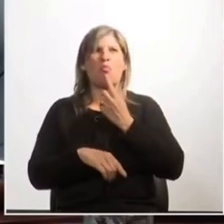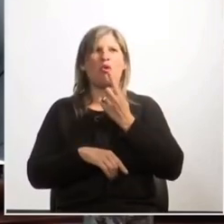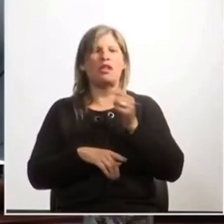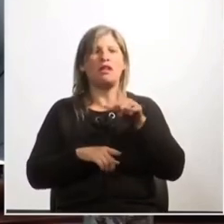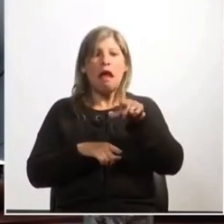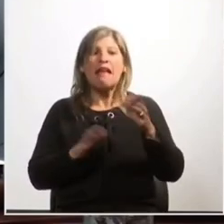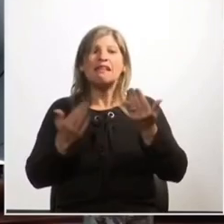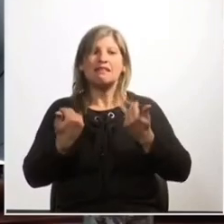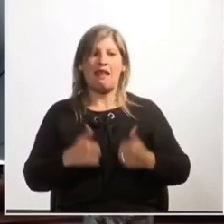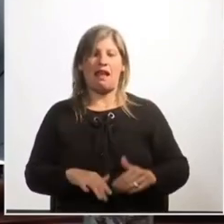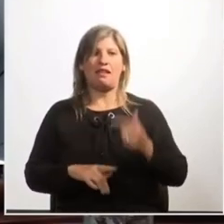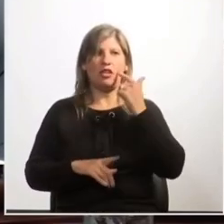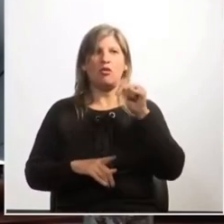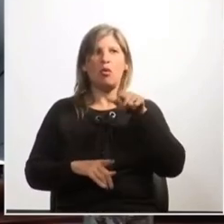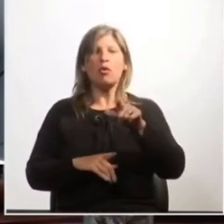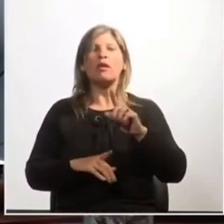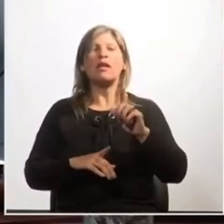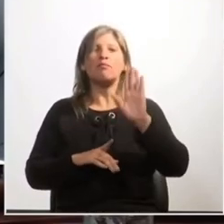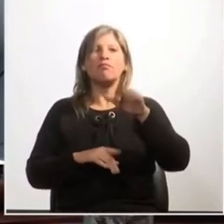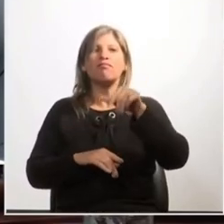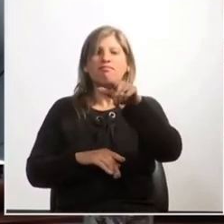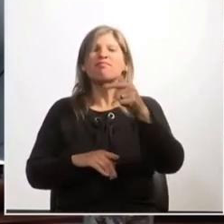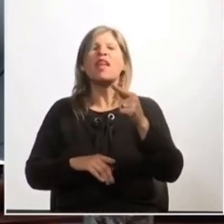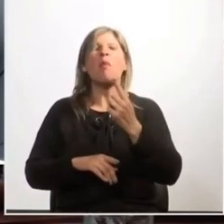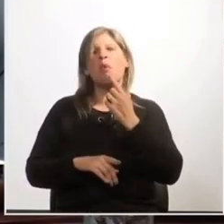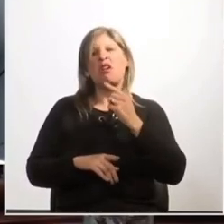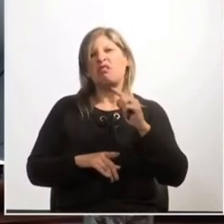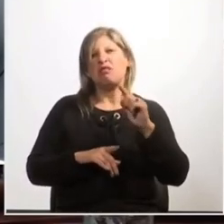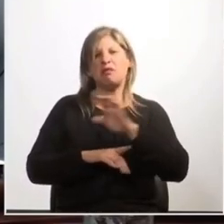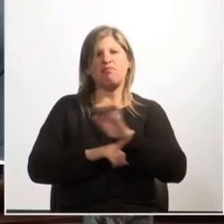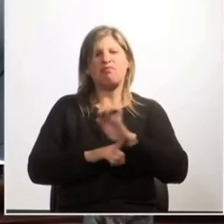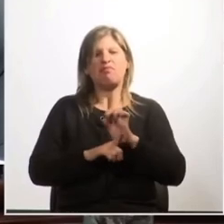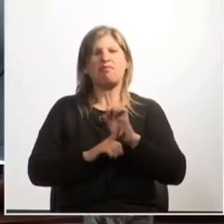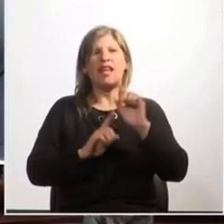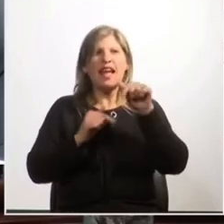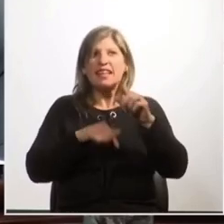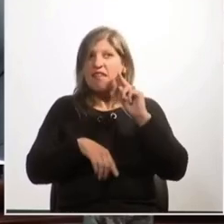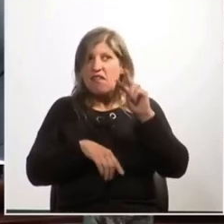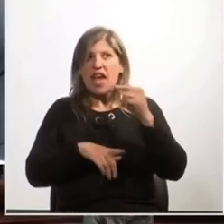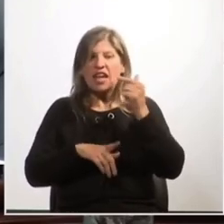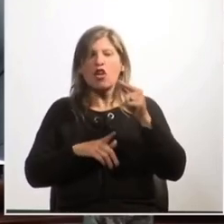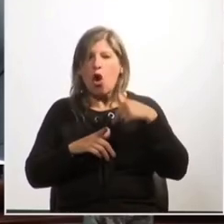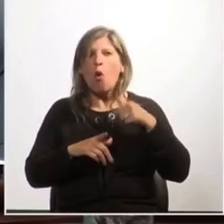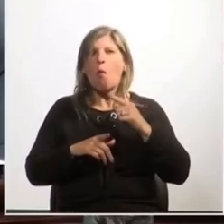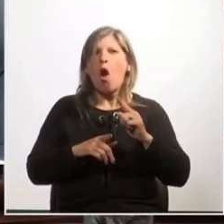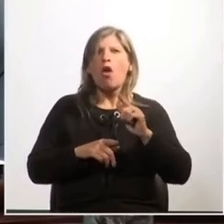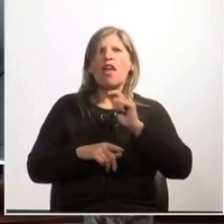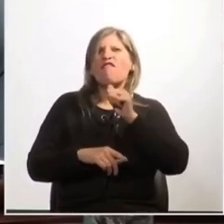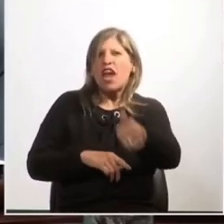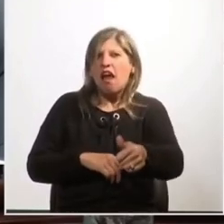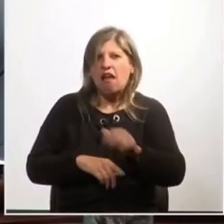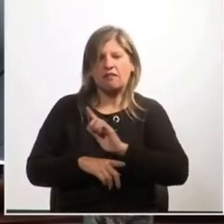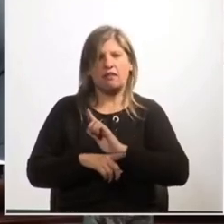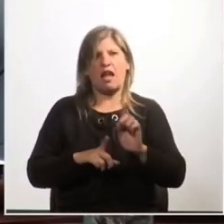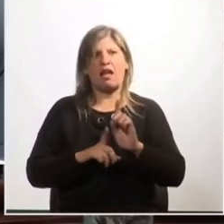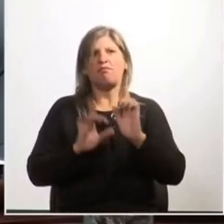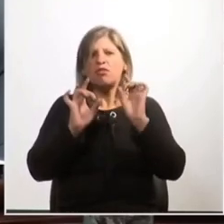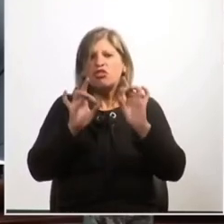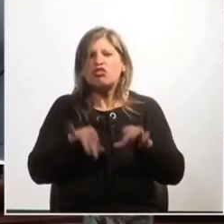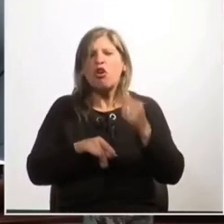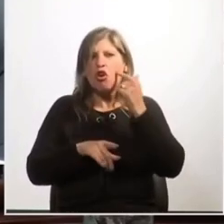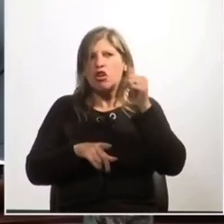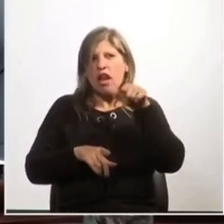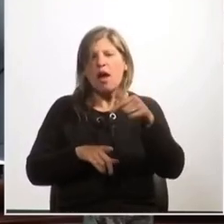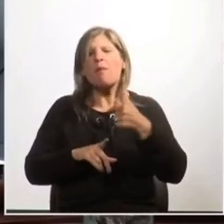actitud pertenece a la política menor. Quienes ven en esto un bullicio revanchista y vengativo solo trasuntan